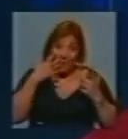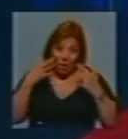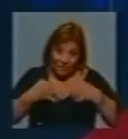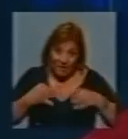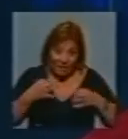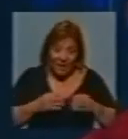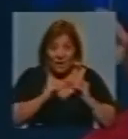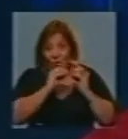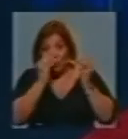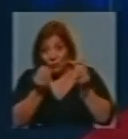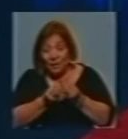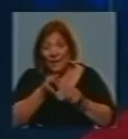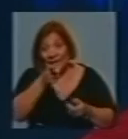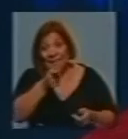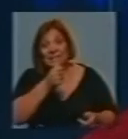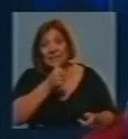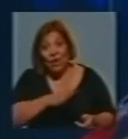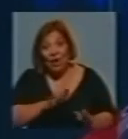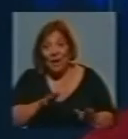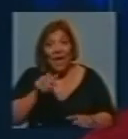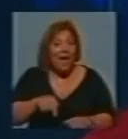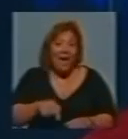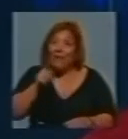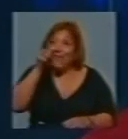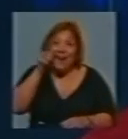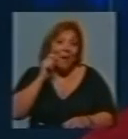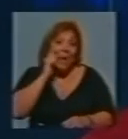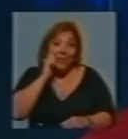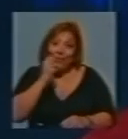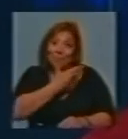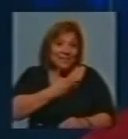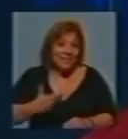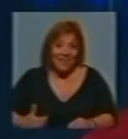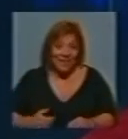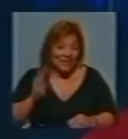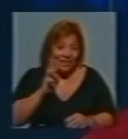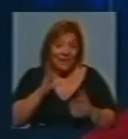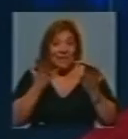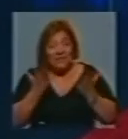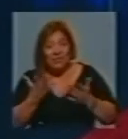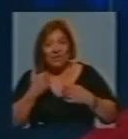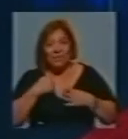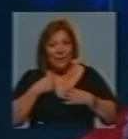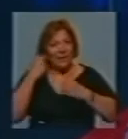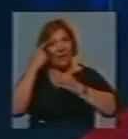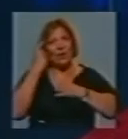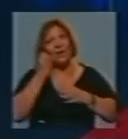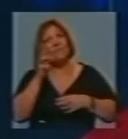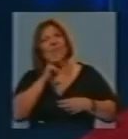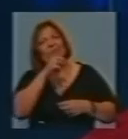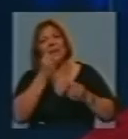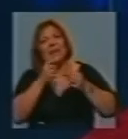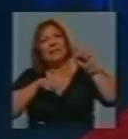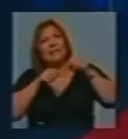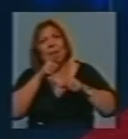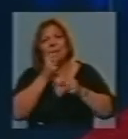a los hechos ahí está la historia, Maduro es el presidente de Venezuela, pero uno también se pregunta qué tipo de Venezuela tiene que